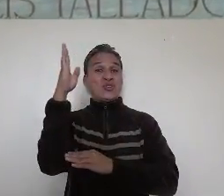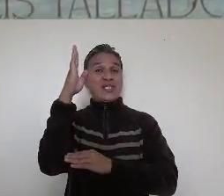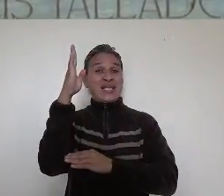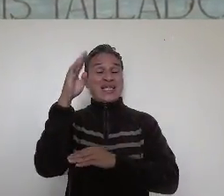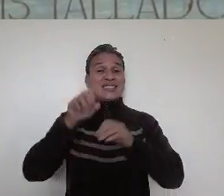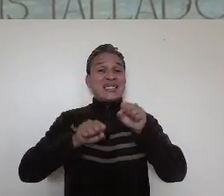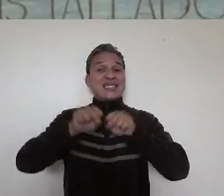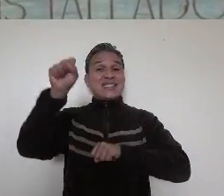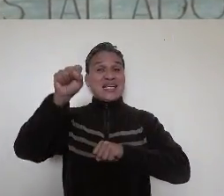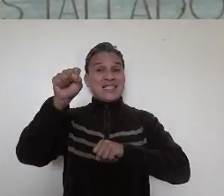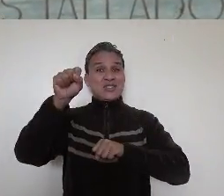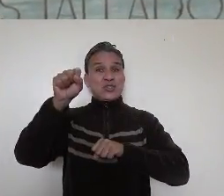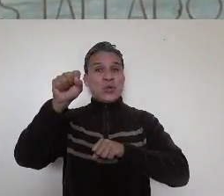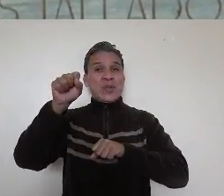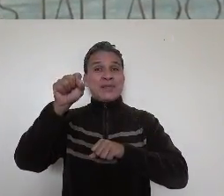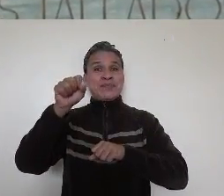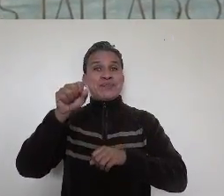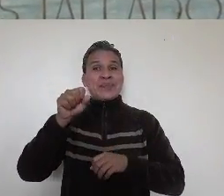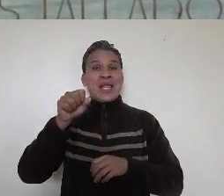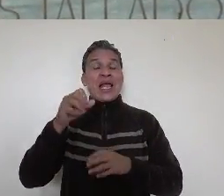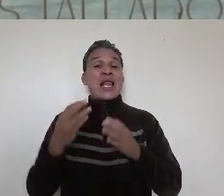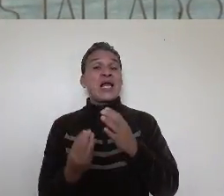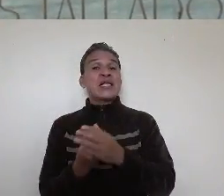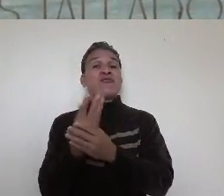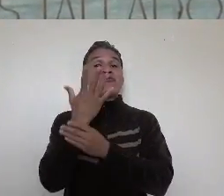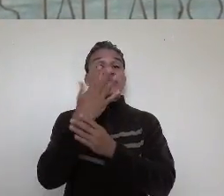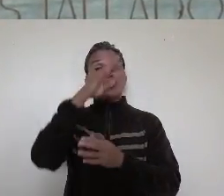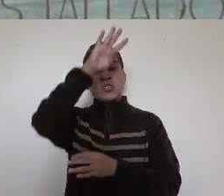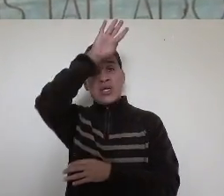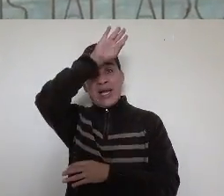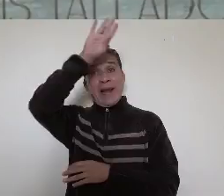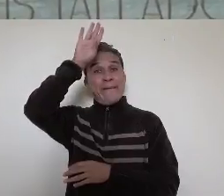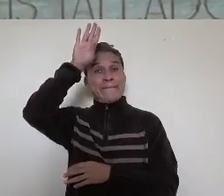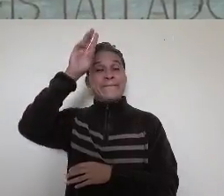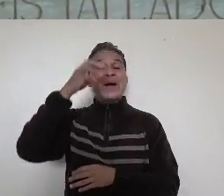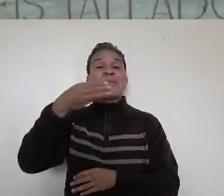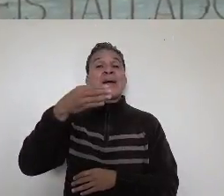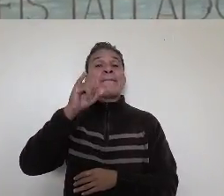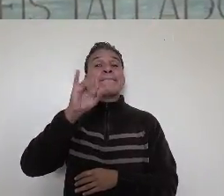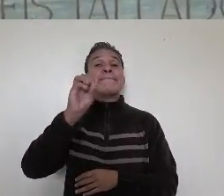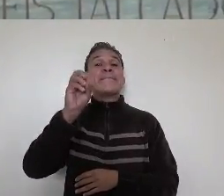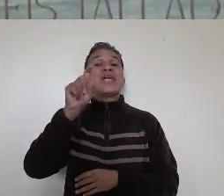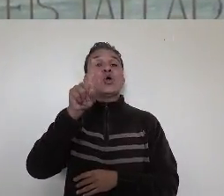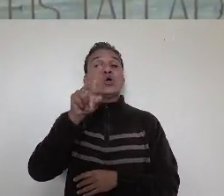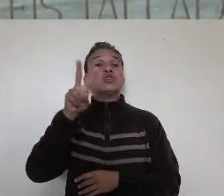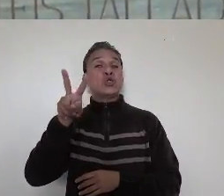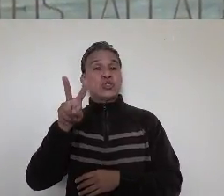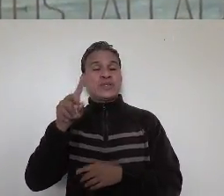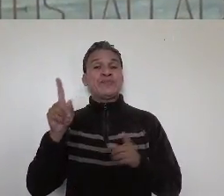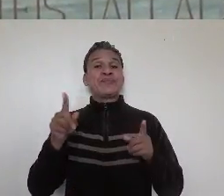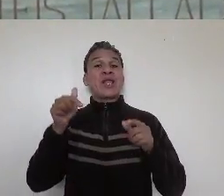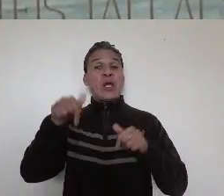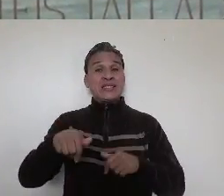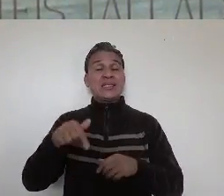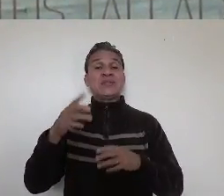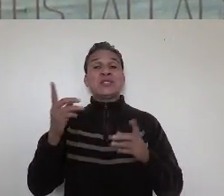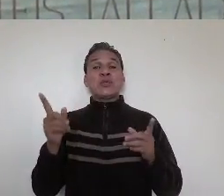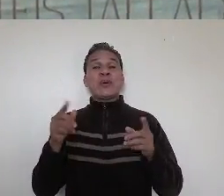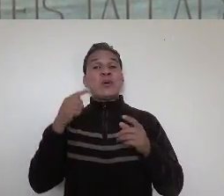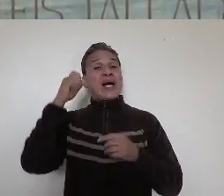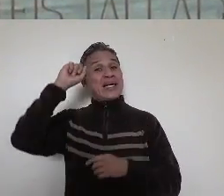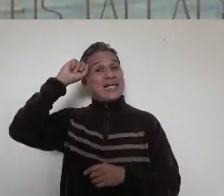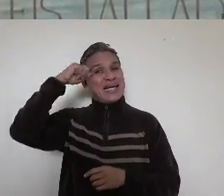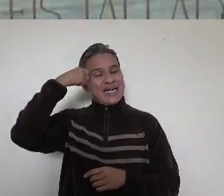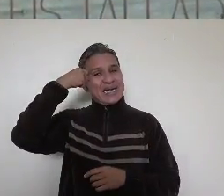por el Papa Pío XI. Vamos a ofrecer esta Eucaristía con todas nuestras intenciones,